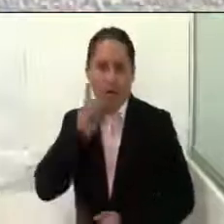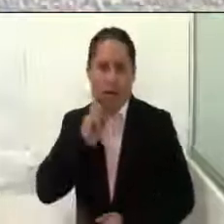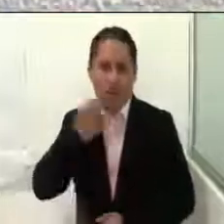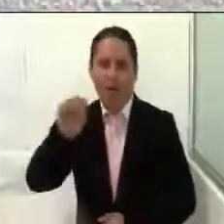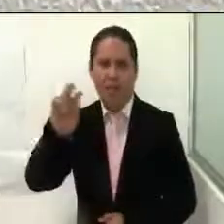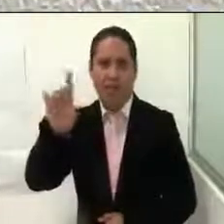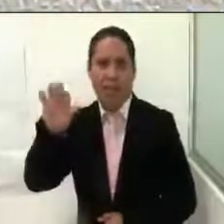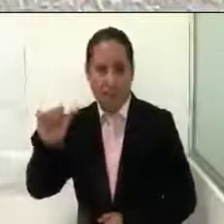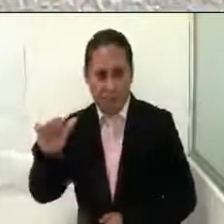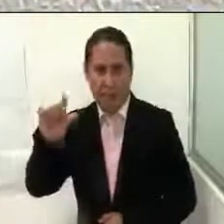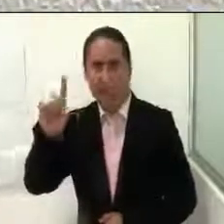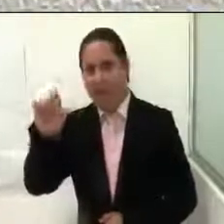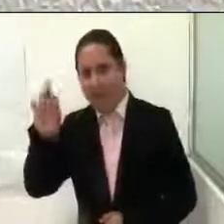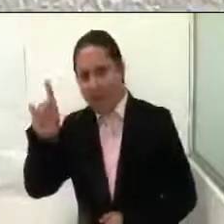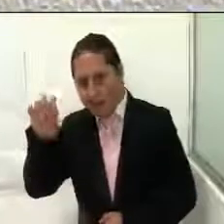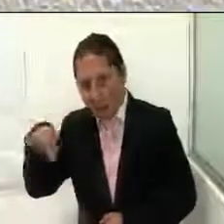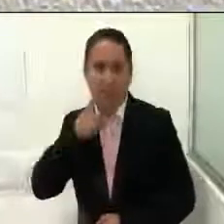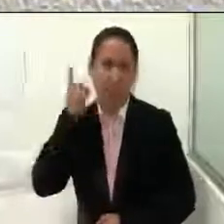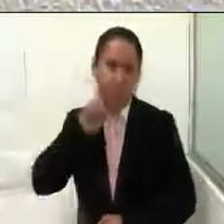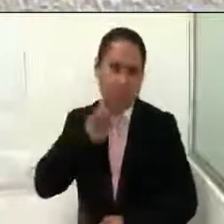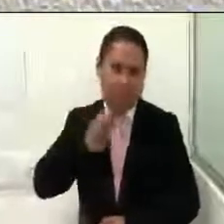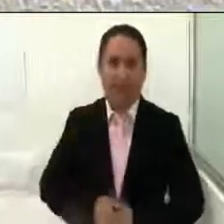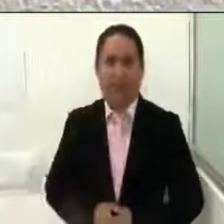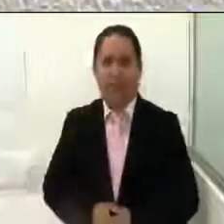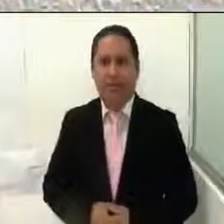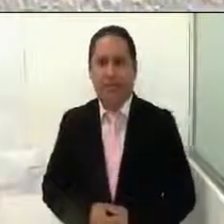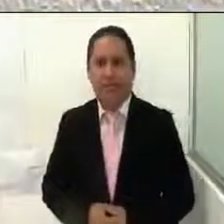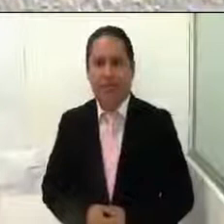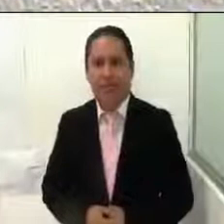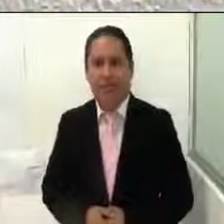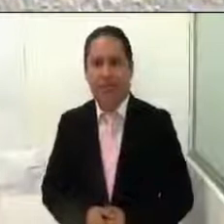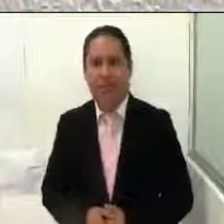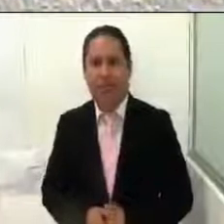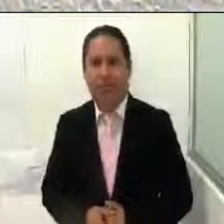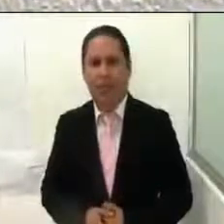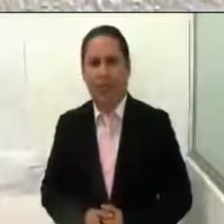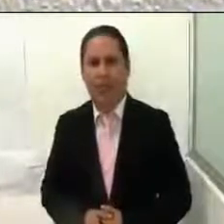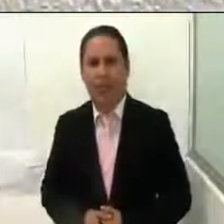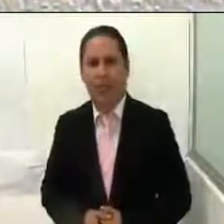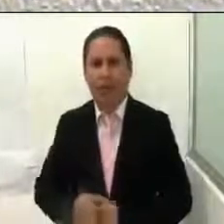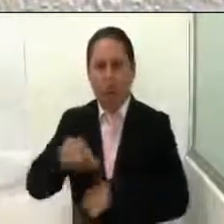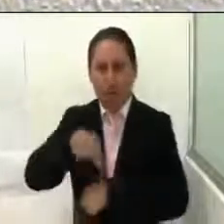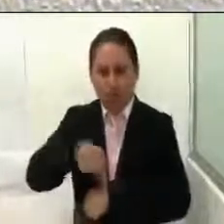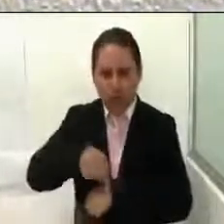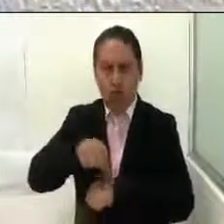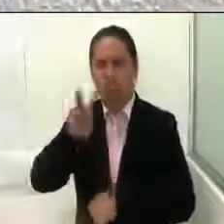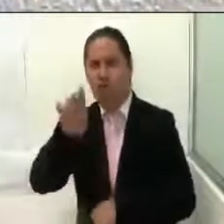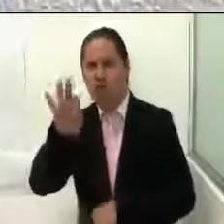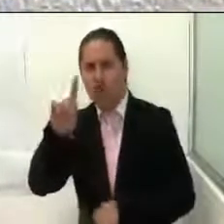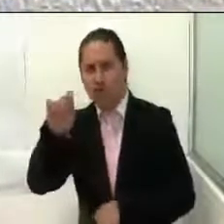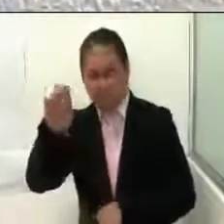nos acompaña la diputada silvia lilian gases doctor vicente pérez antes que nada